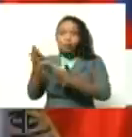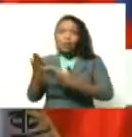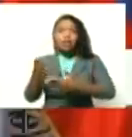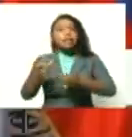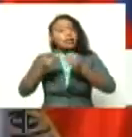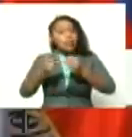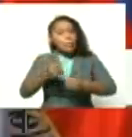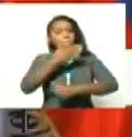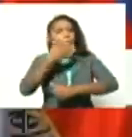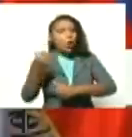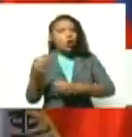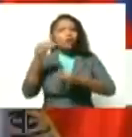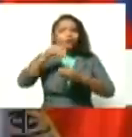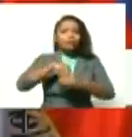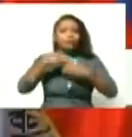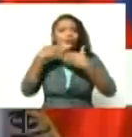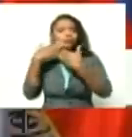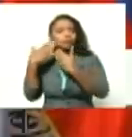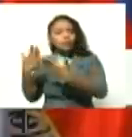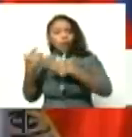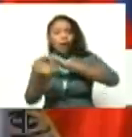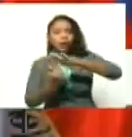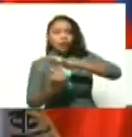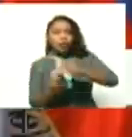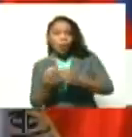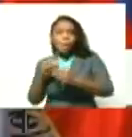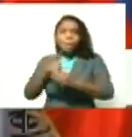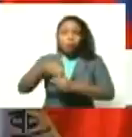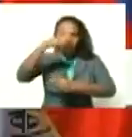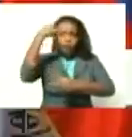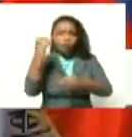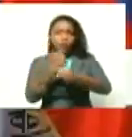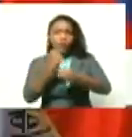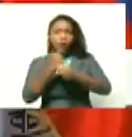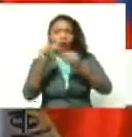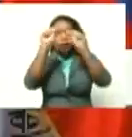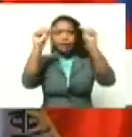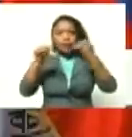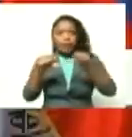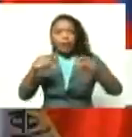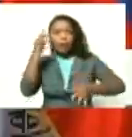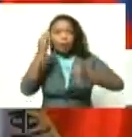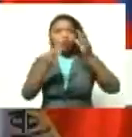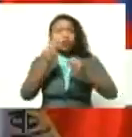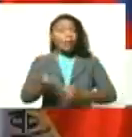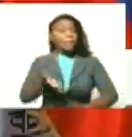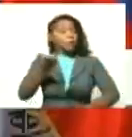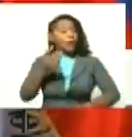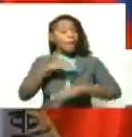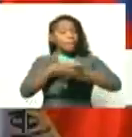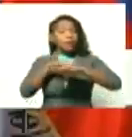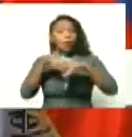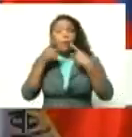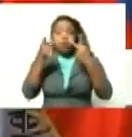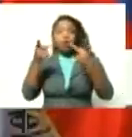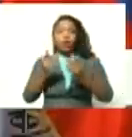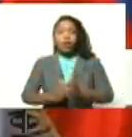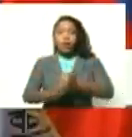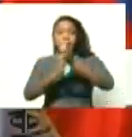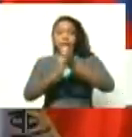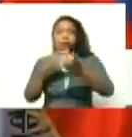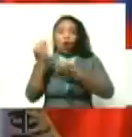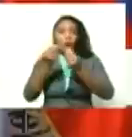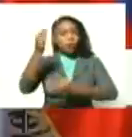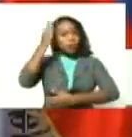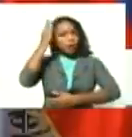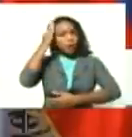los mejores dentro de estas instituciones que le sirven al sistema de justicia, particularmente el Ministerio Público, que lidera, como sabemos,